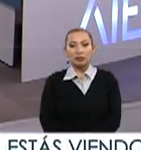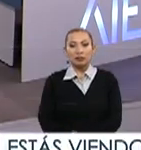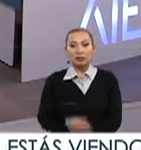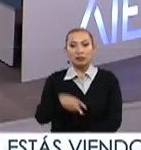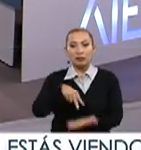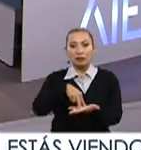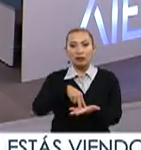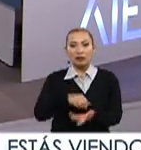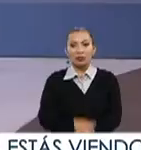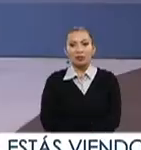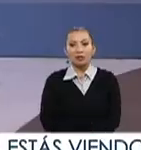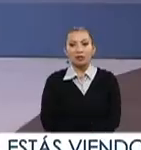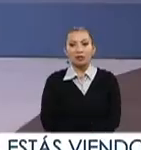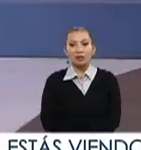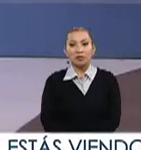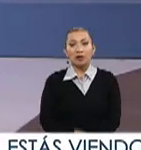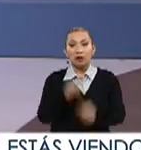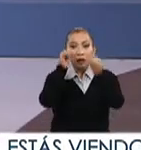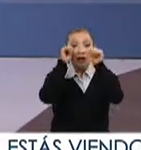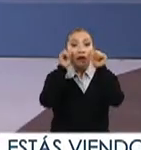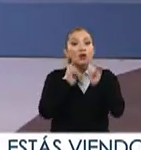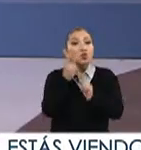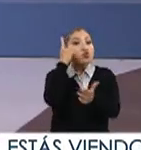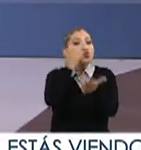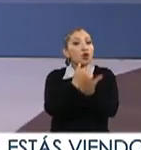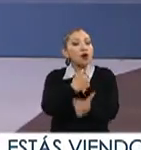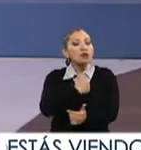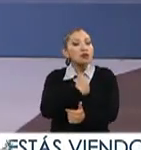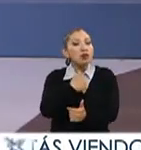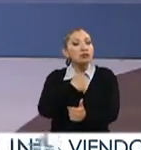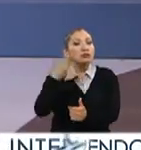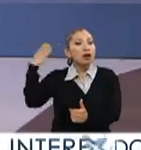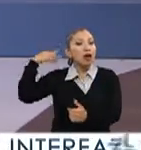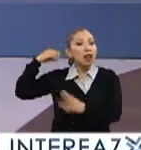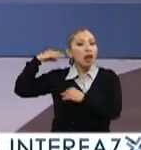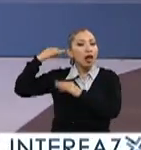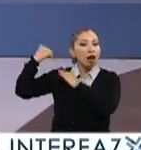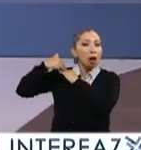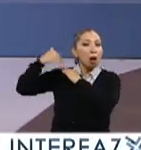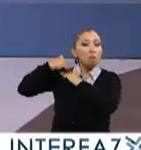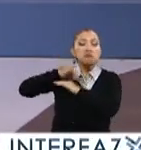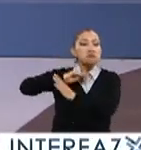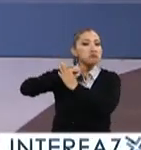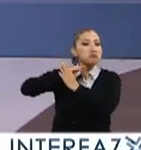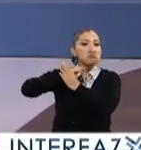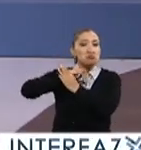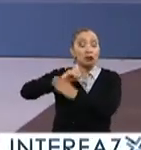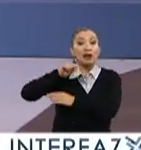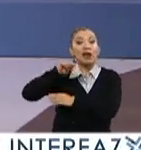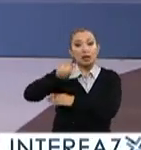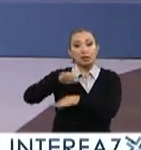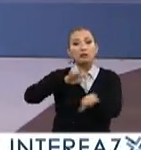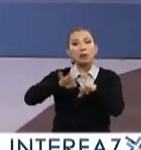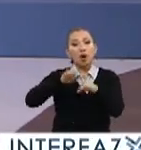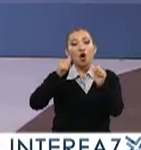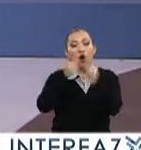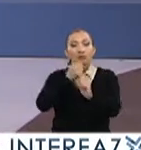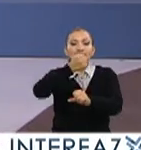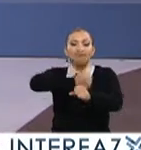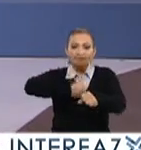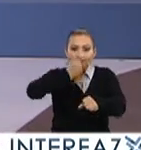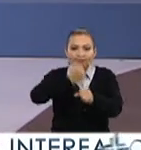Arriba. Y nada más está atenta esperando a que yo le dé una orden. Y eso se trabaja a base